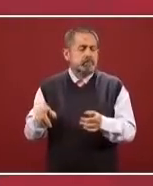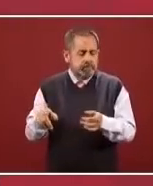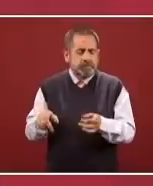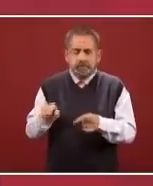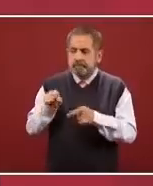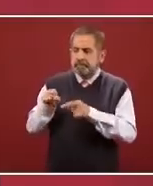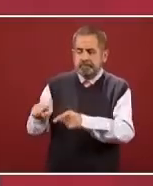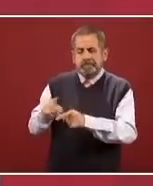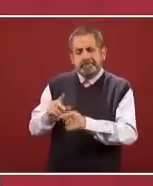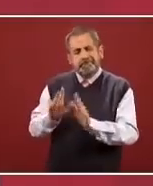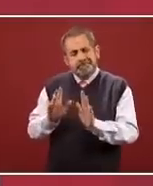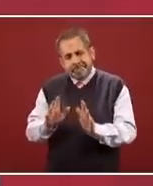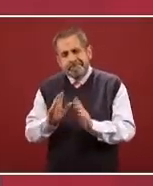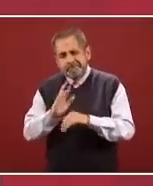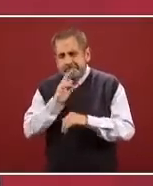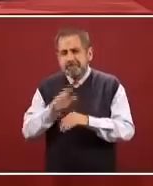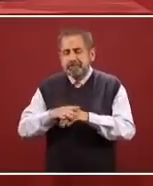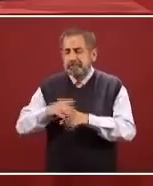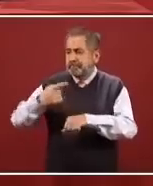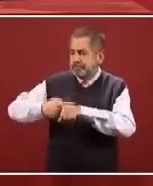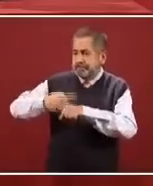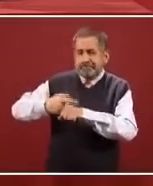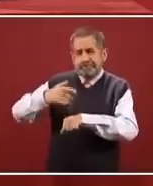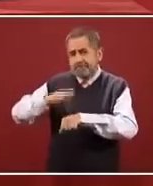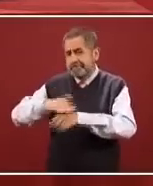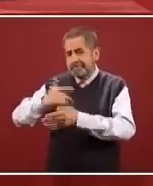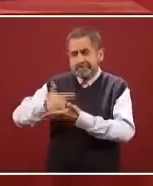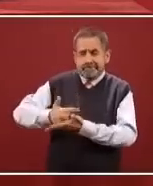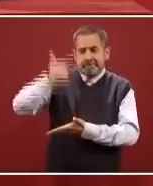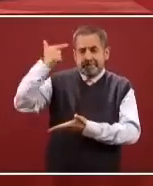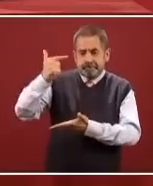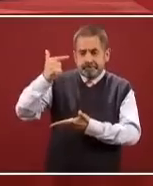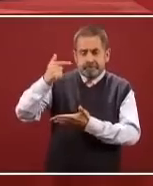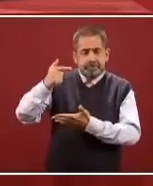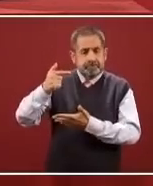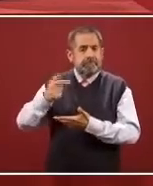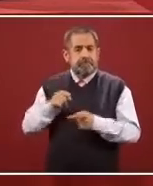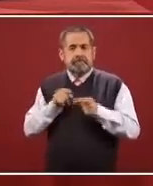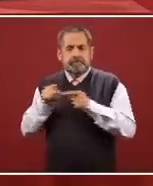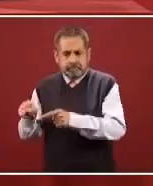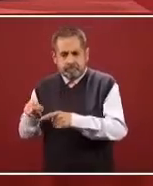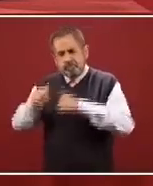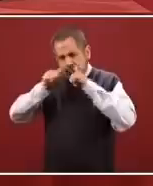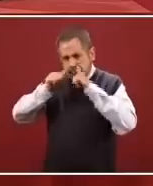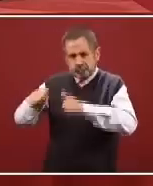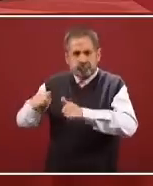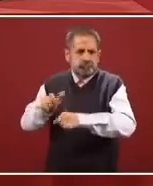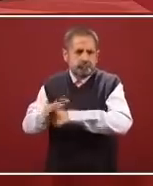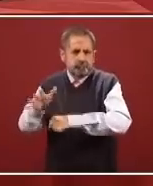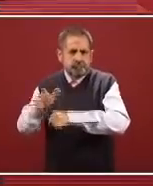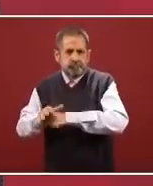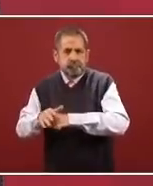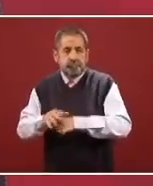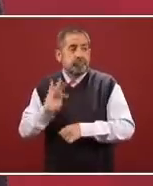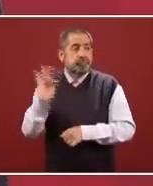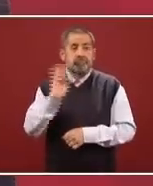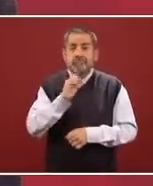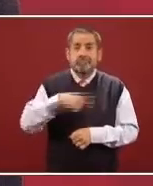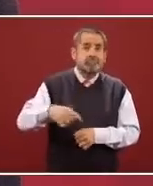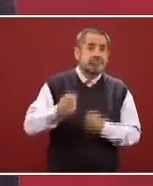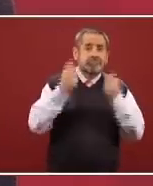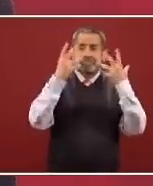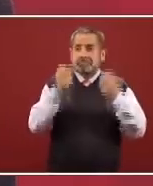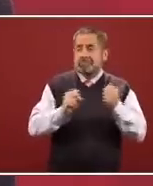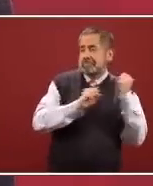les respete esta parte para que los pacientes que deben ser atendidos ahí sean exactamente los que deban